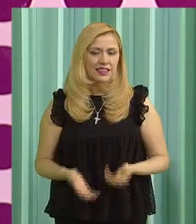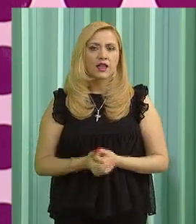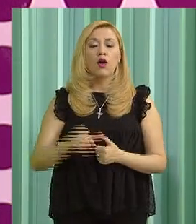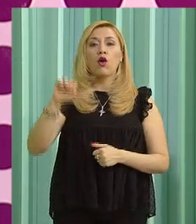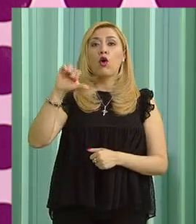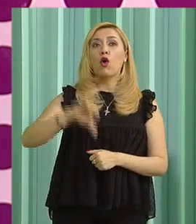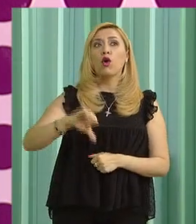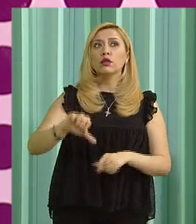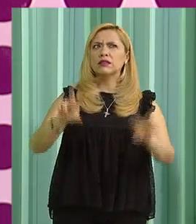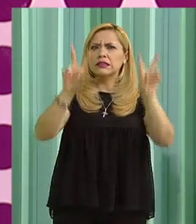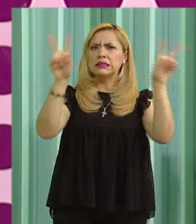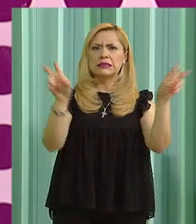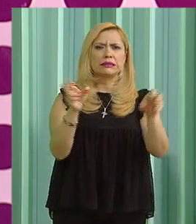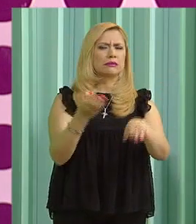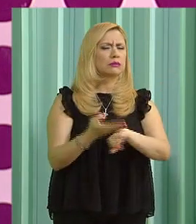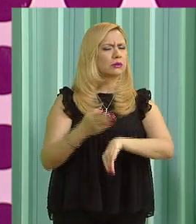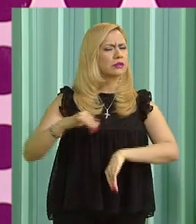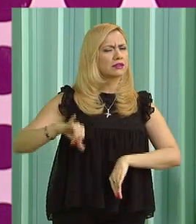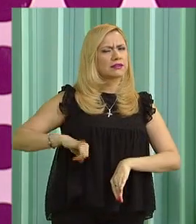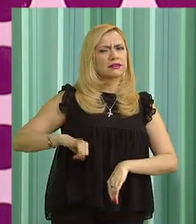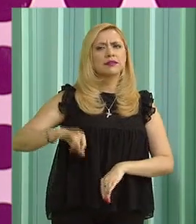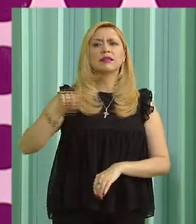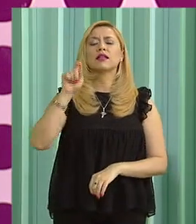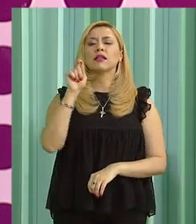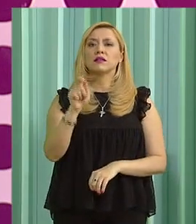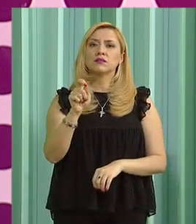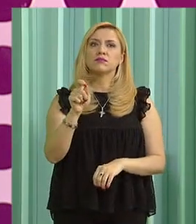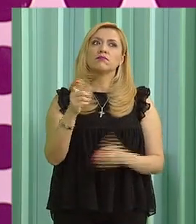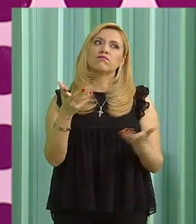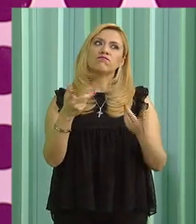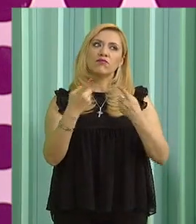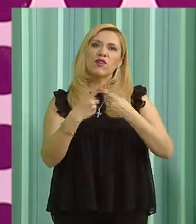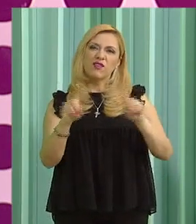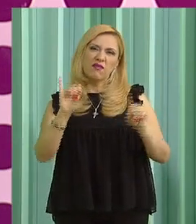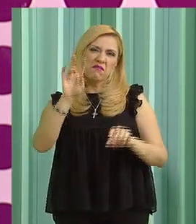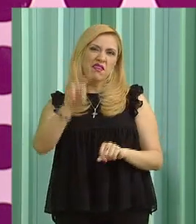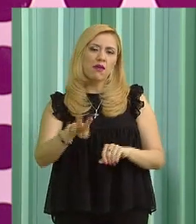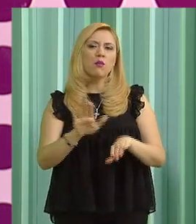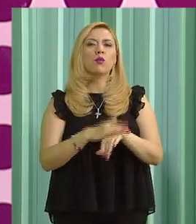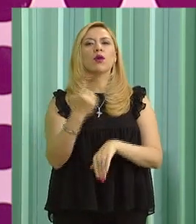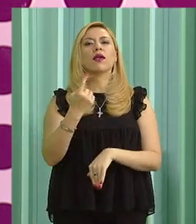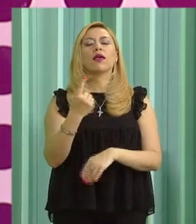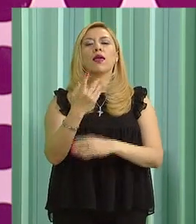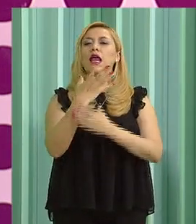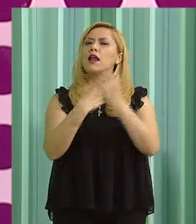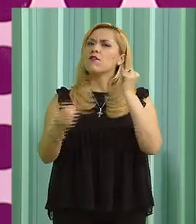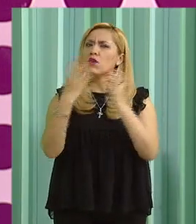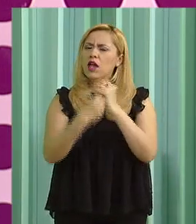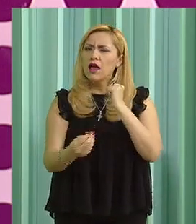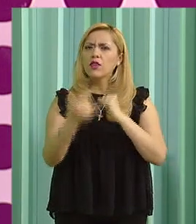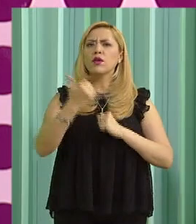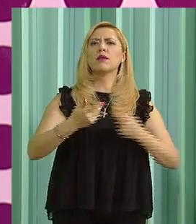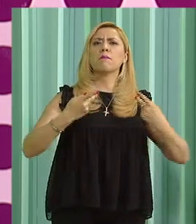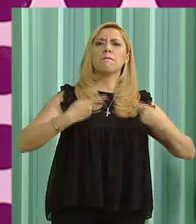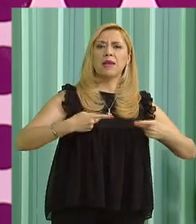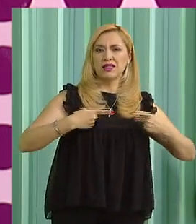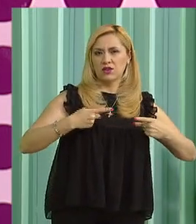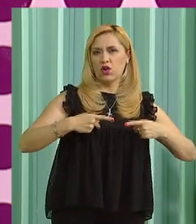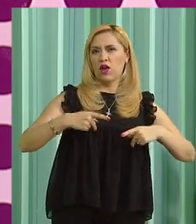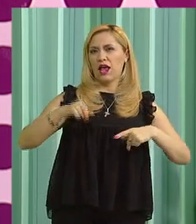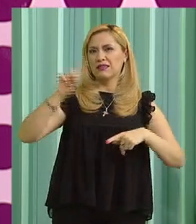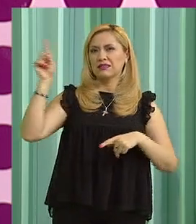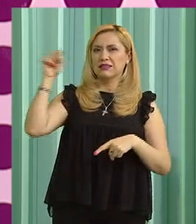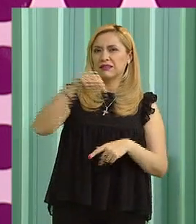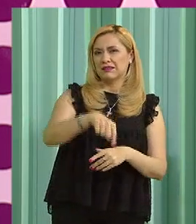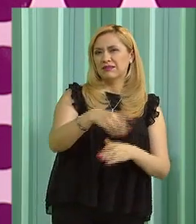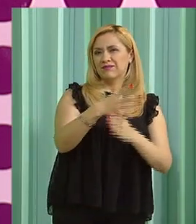un programa muy interesante, diferente diría yo. Los refugiados y las personas refugiadas